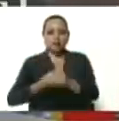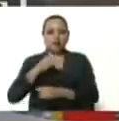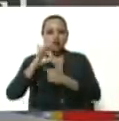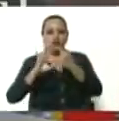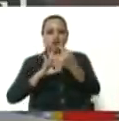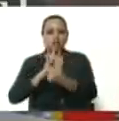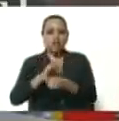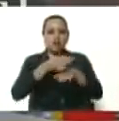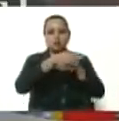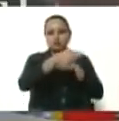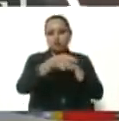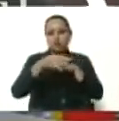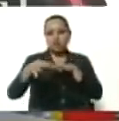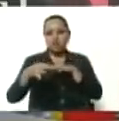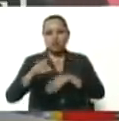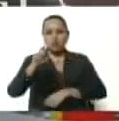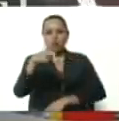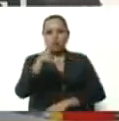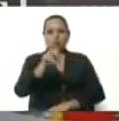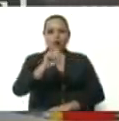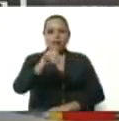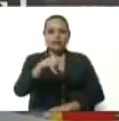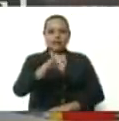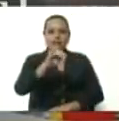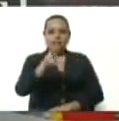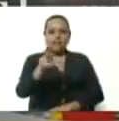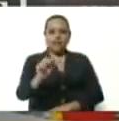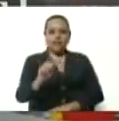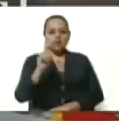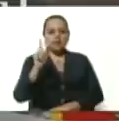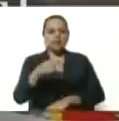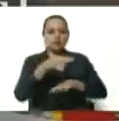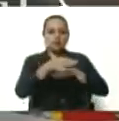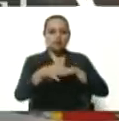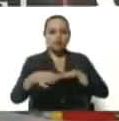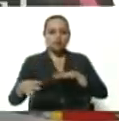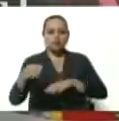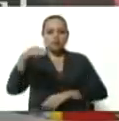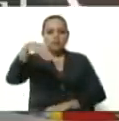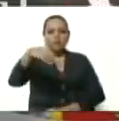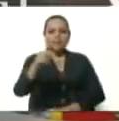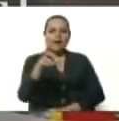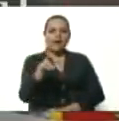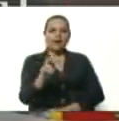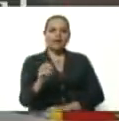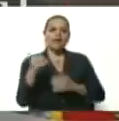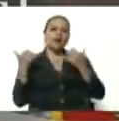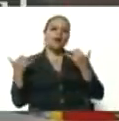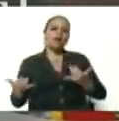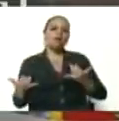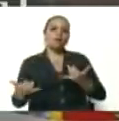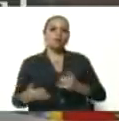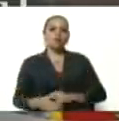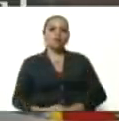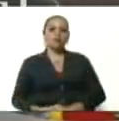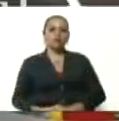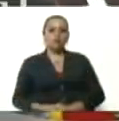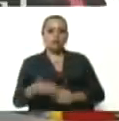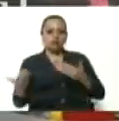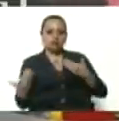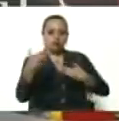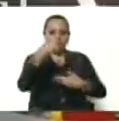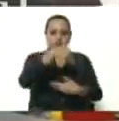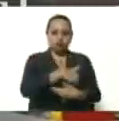los municipios Guajira y municipio Mara. La situación actualmente del cruce